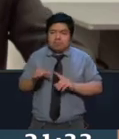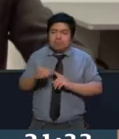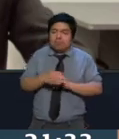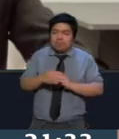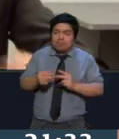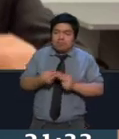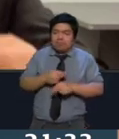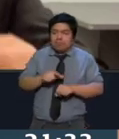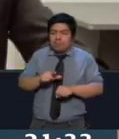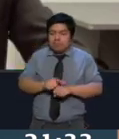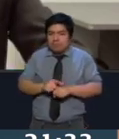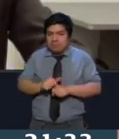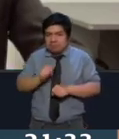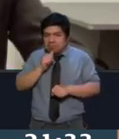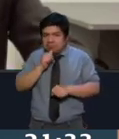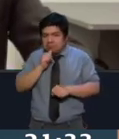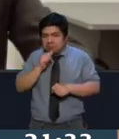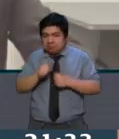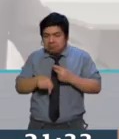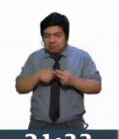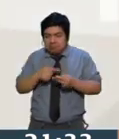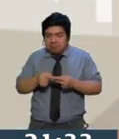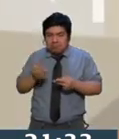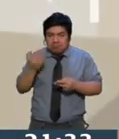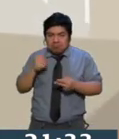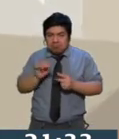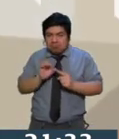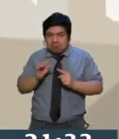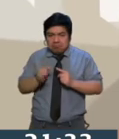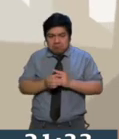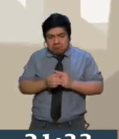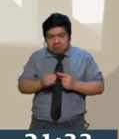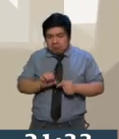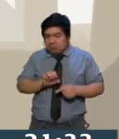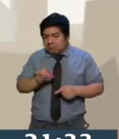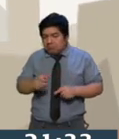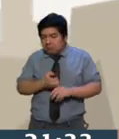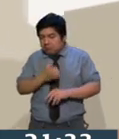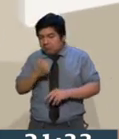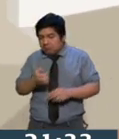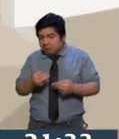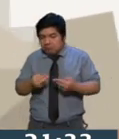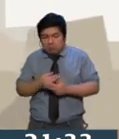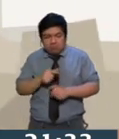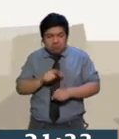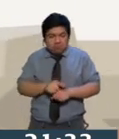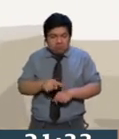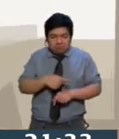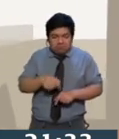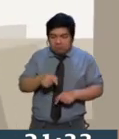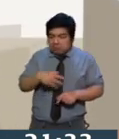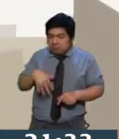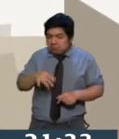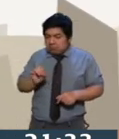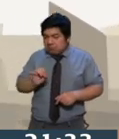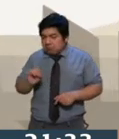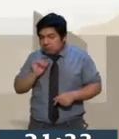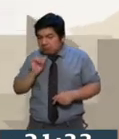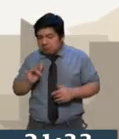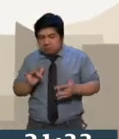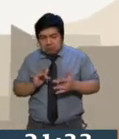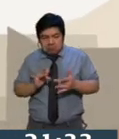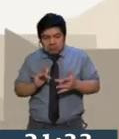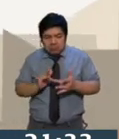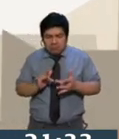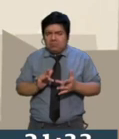de Búsqueda, tampoco es que existieran comisiones estatales de búsqueda que se relacionaran y resulta